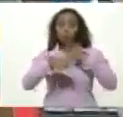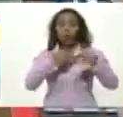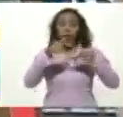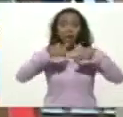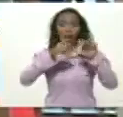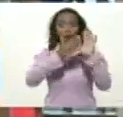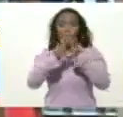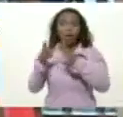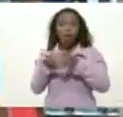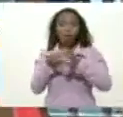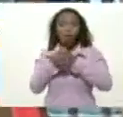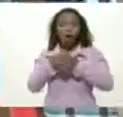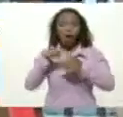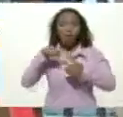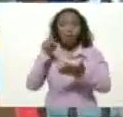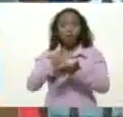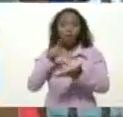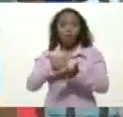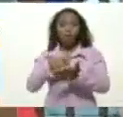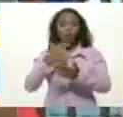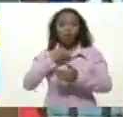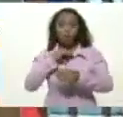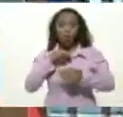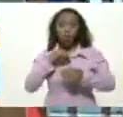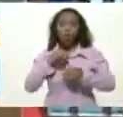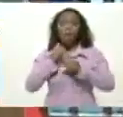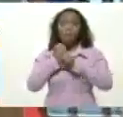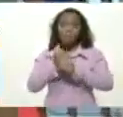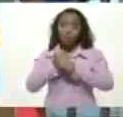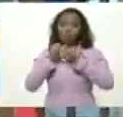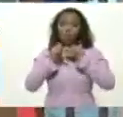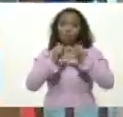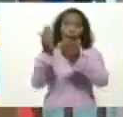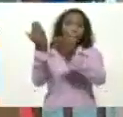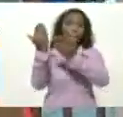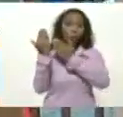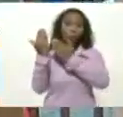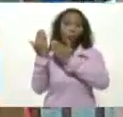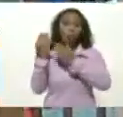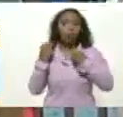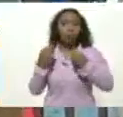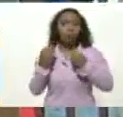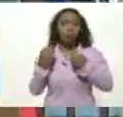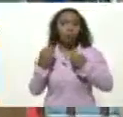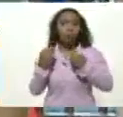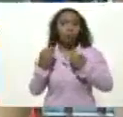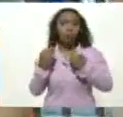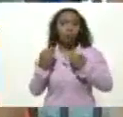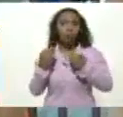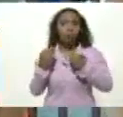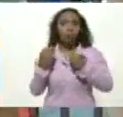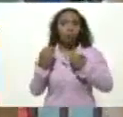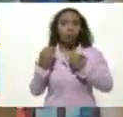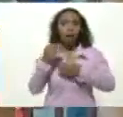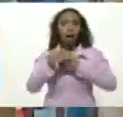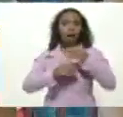acá presentes, que bueno, esperemos continuar con su apoyo para a través